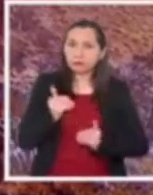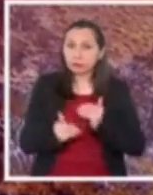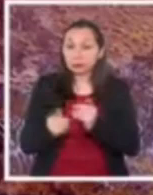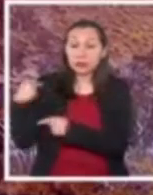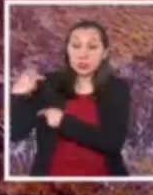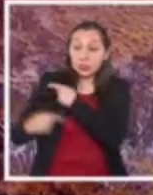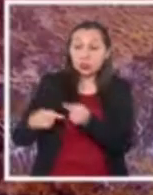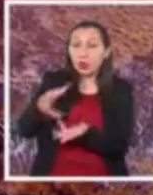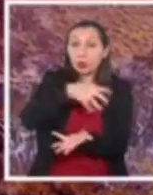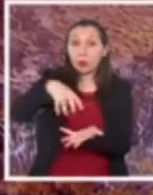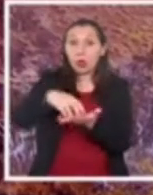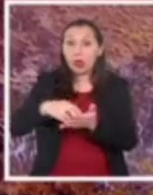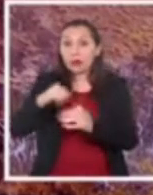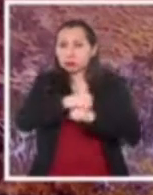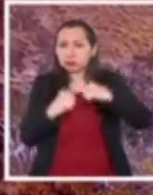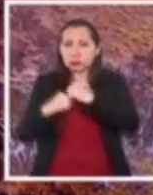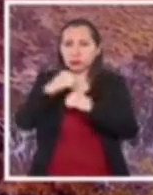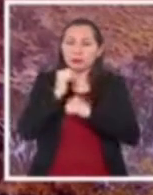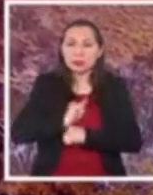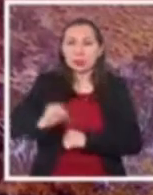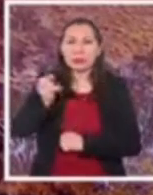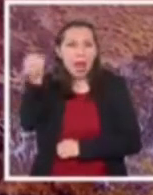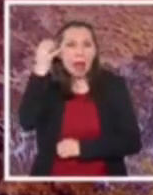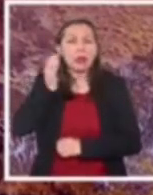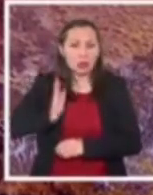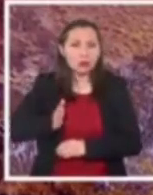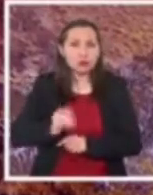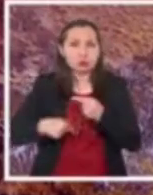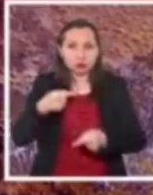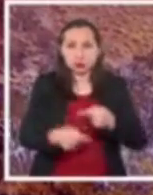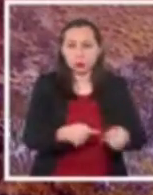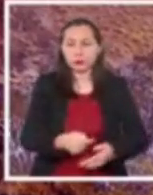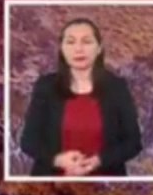la historia de los pueblos se construye en base a un continuo de aprendizaje